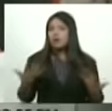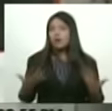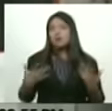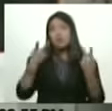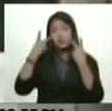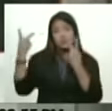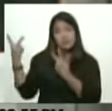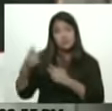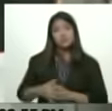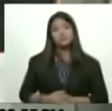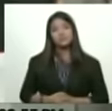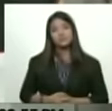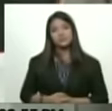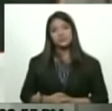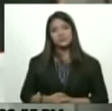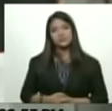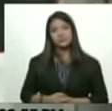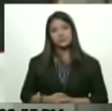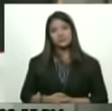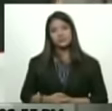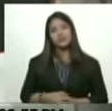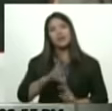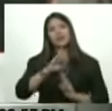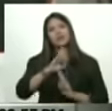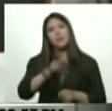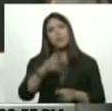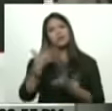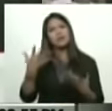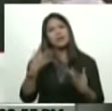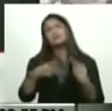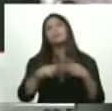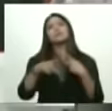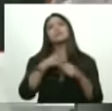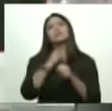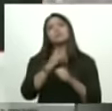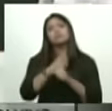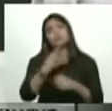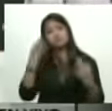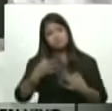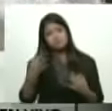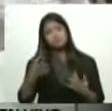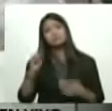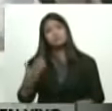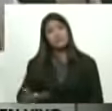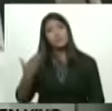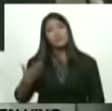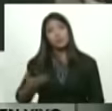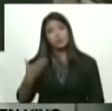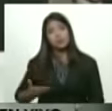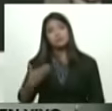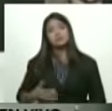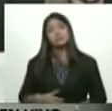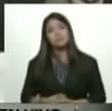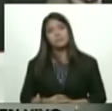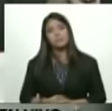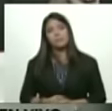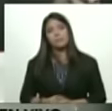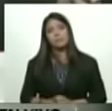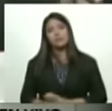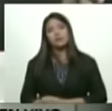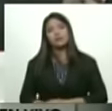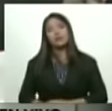acabamos de presenciar. La respuesta del sector productivo venezolano ha sido verdaderamente importante.